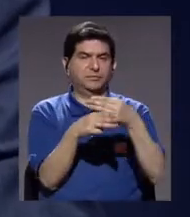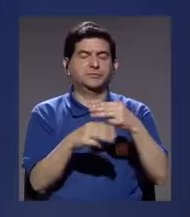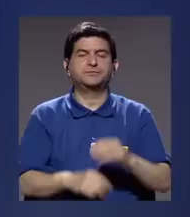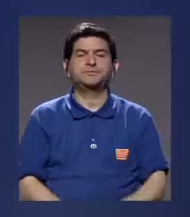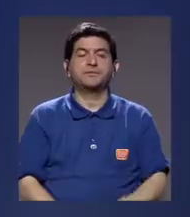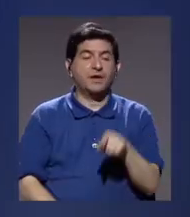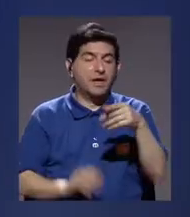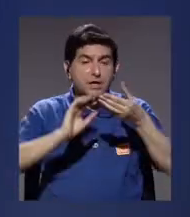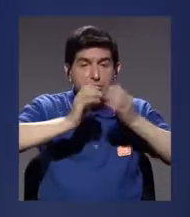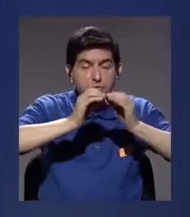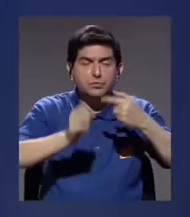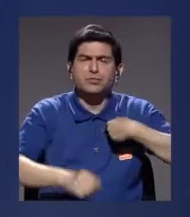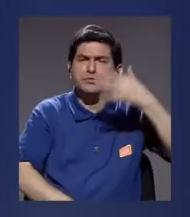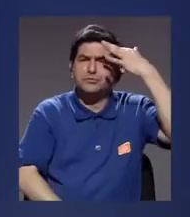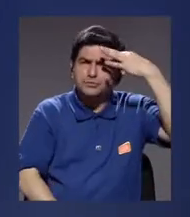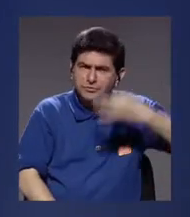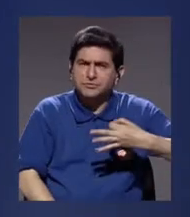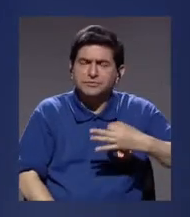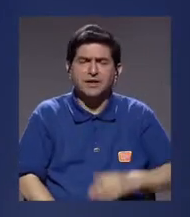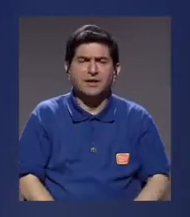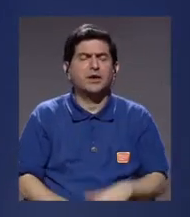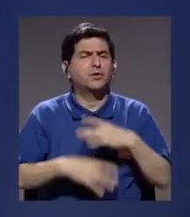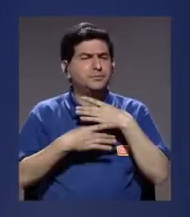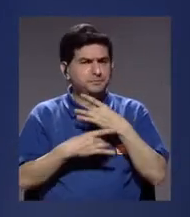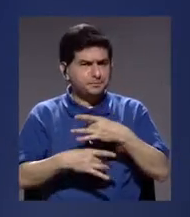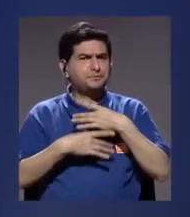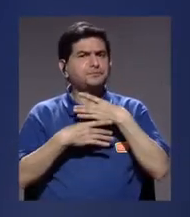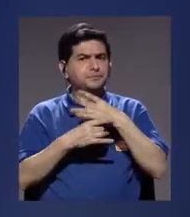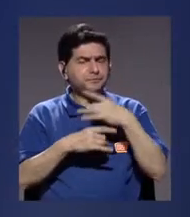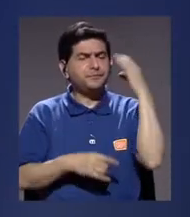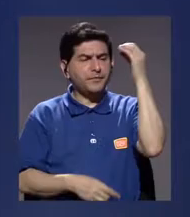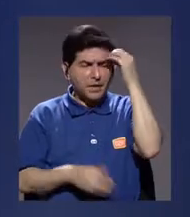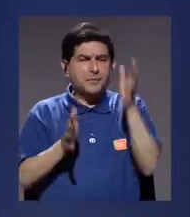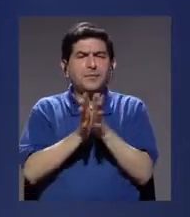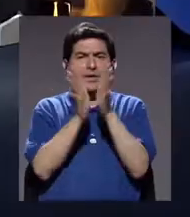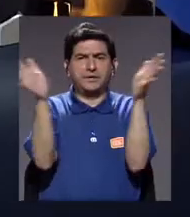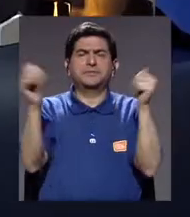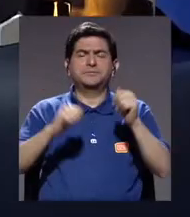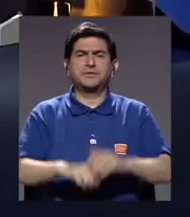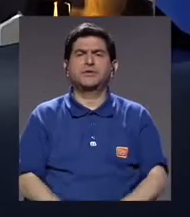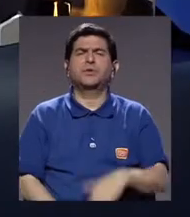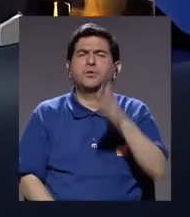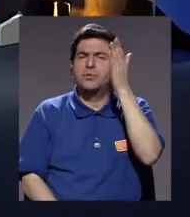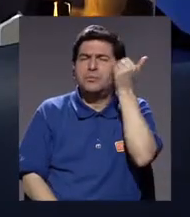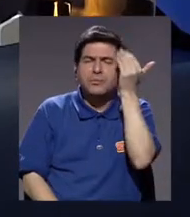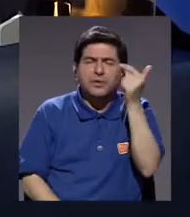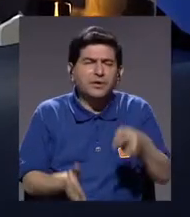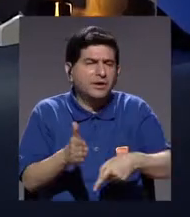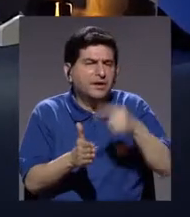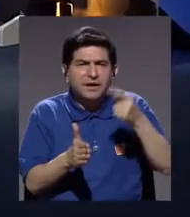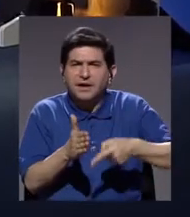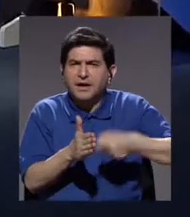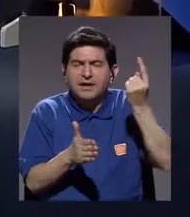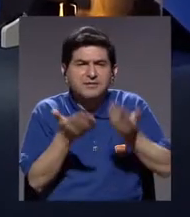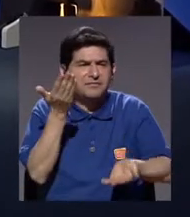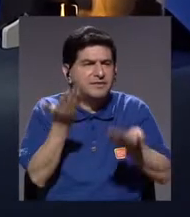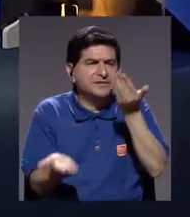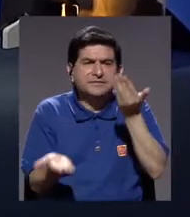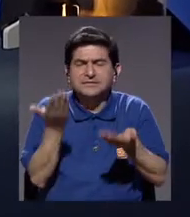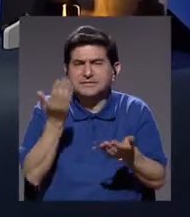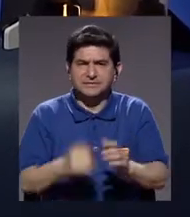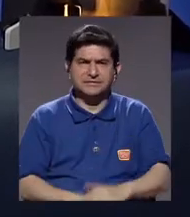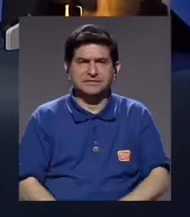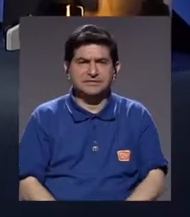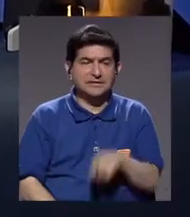el mundo. Estos son datos que yo pienso que son interesantes para la opinión pública, porque a veces estos